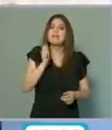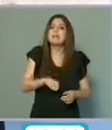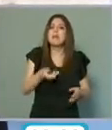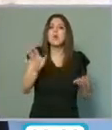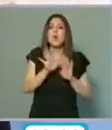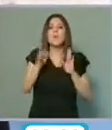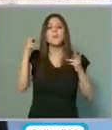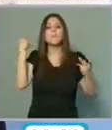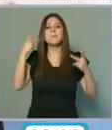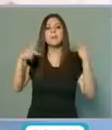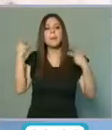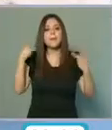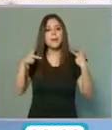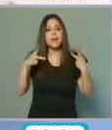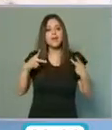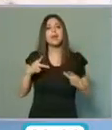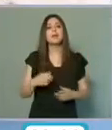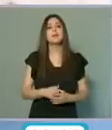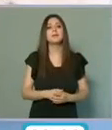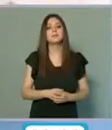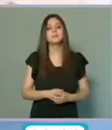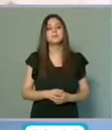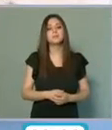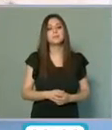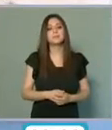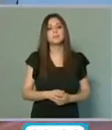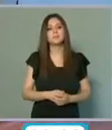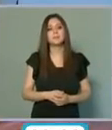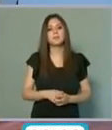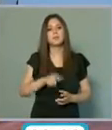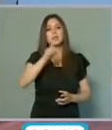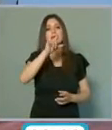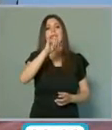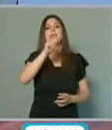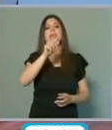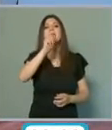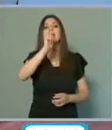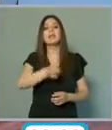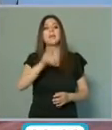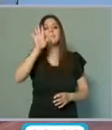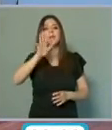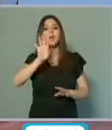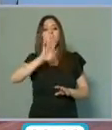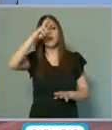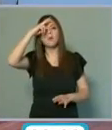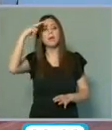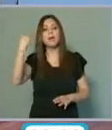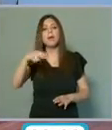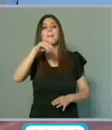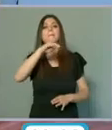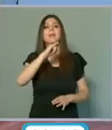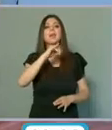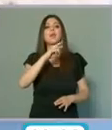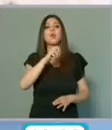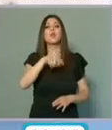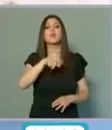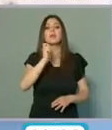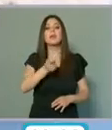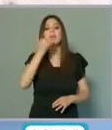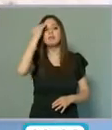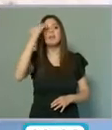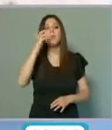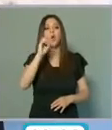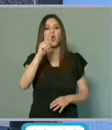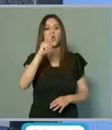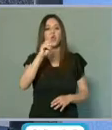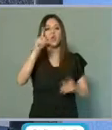la primavera, y Lita, que es verano, y Mabon, que es otoño. Oye,